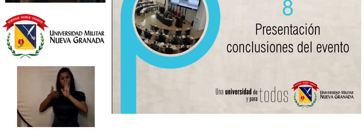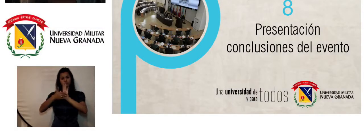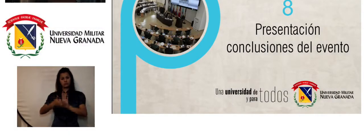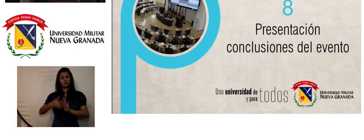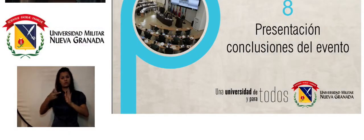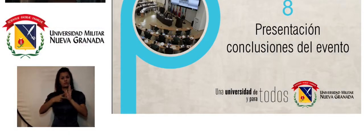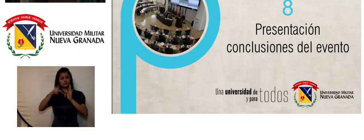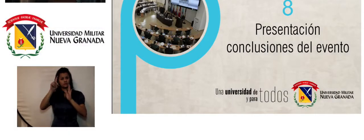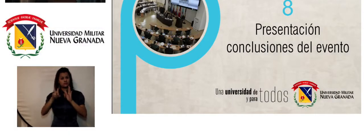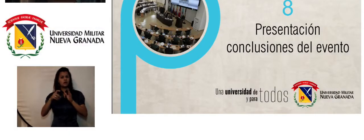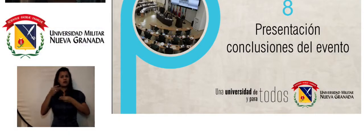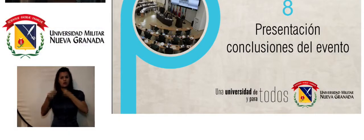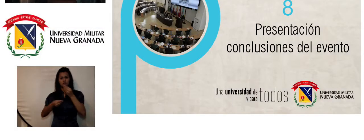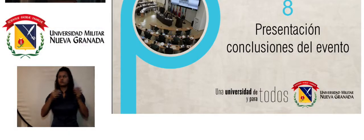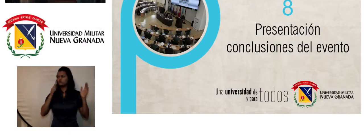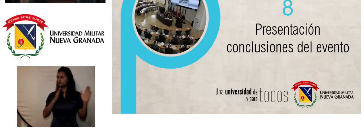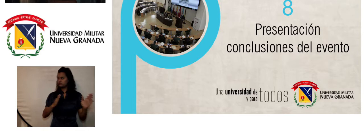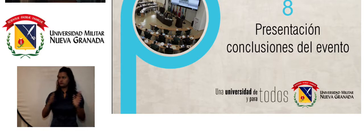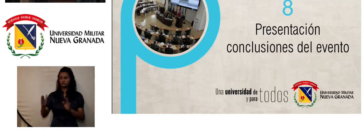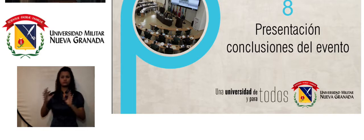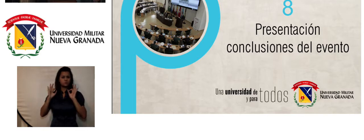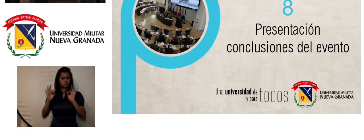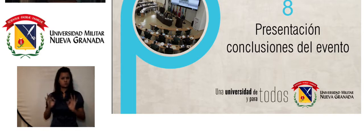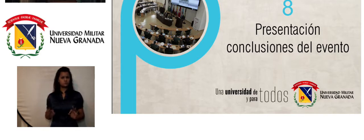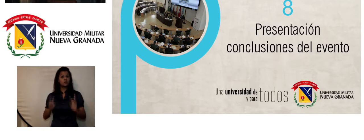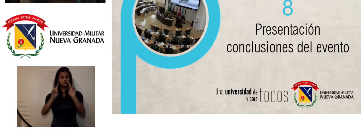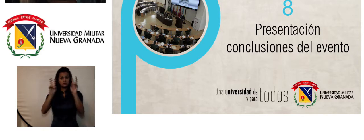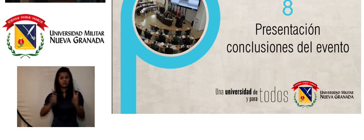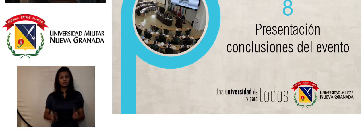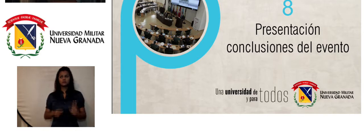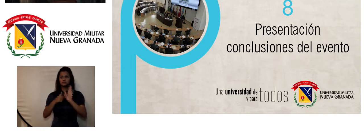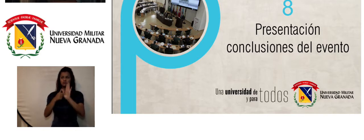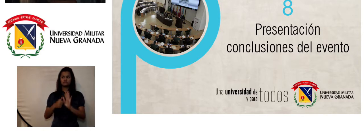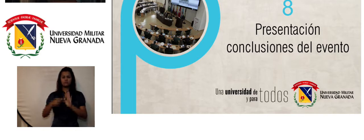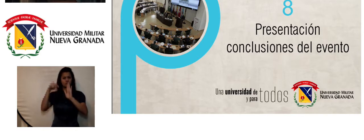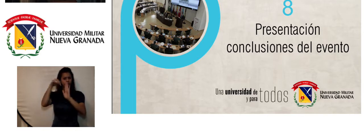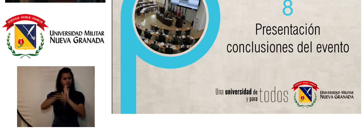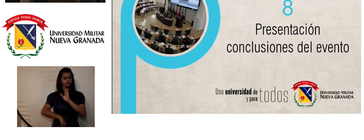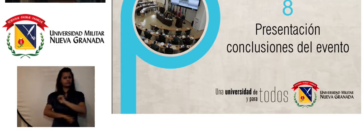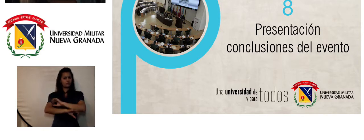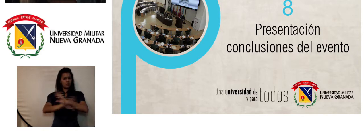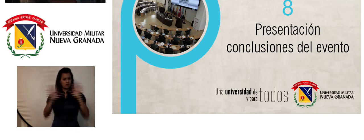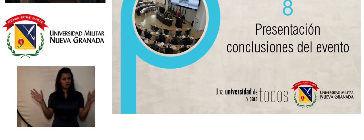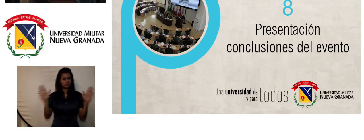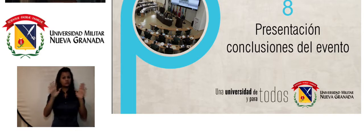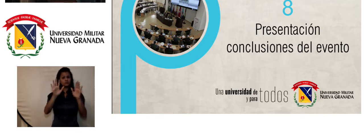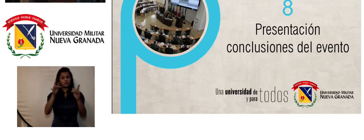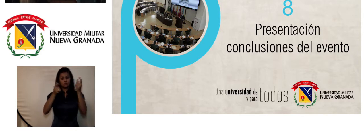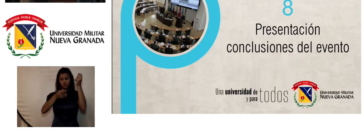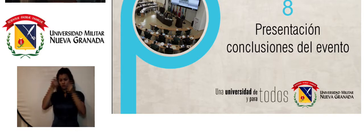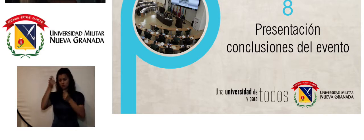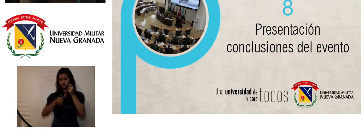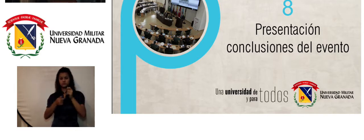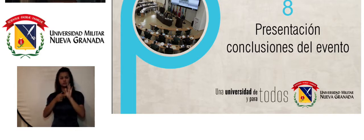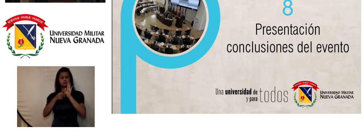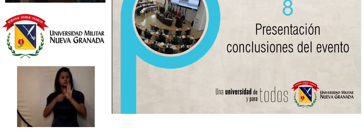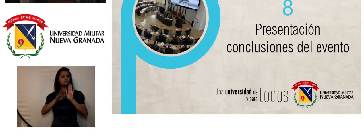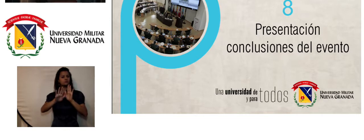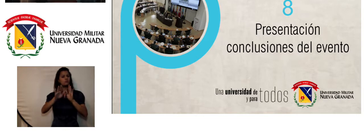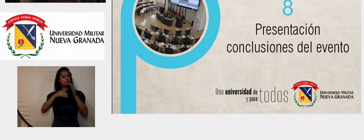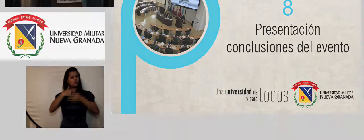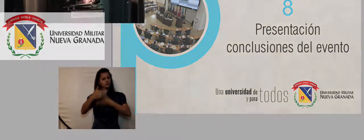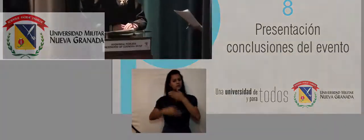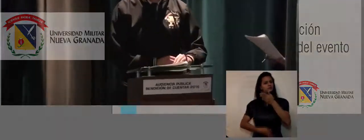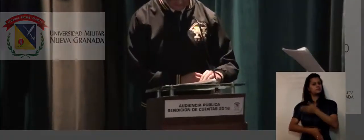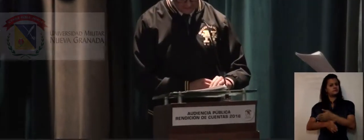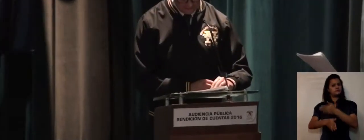desarrollada de manera organizada y los temas fueron tratados de forma profunda y clara la rendición de cuentas ha sido un proceso continuo una relación